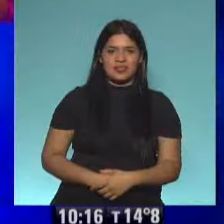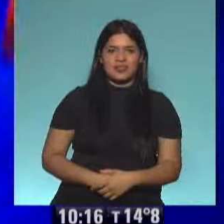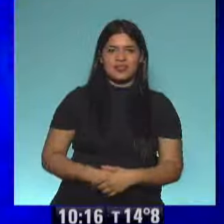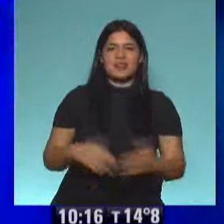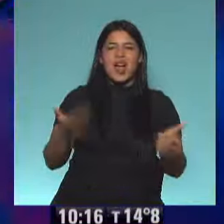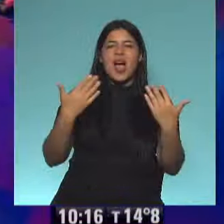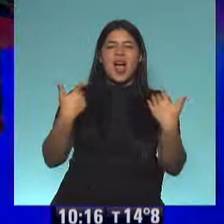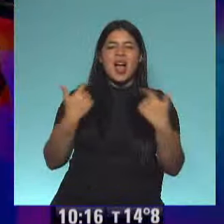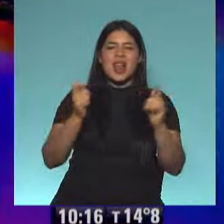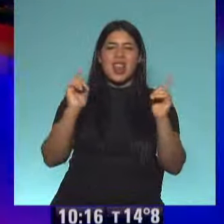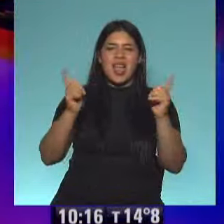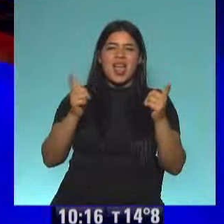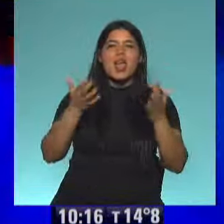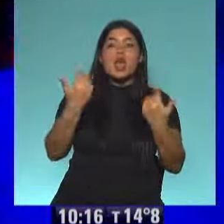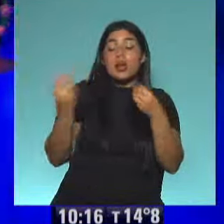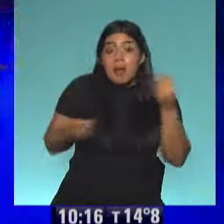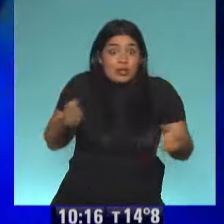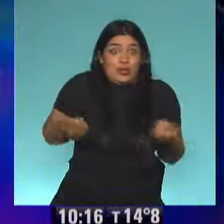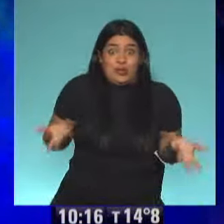¡Esa! ¿Qué pasó?